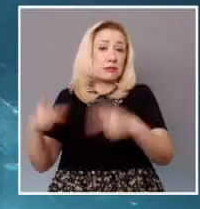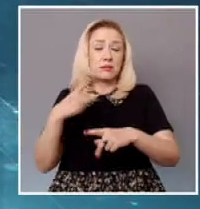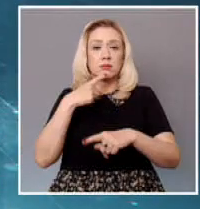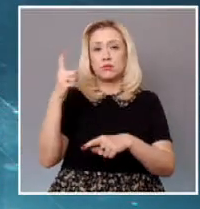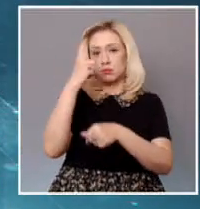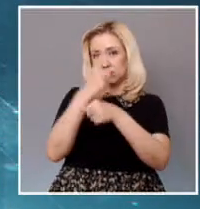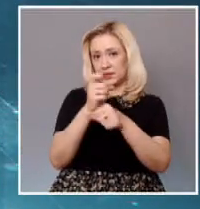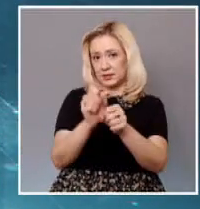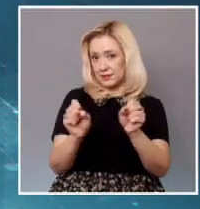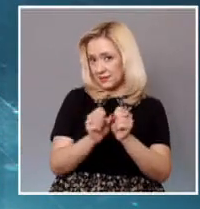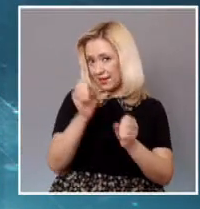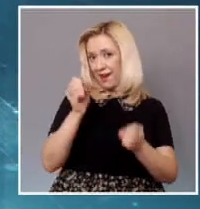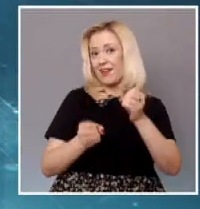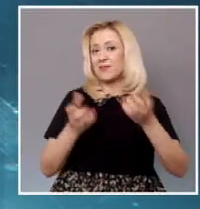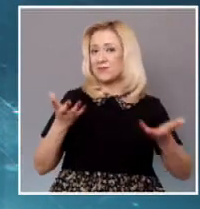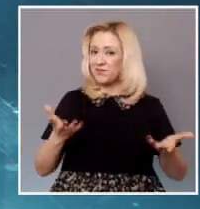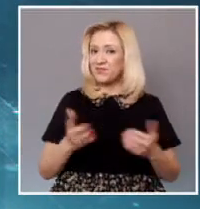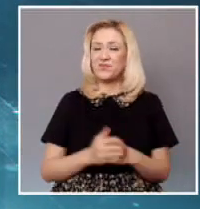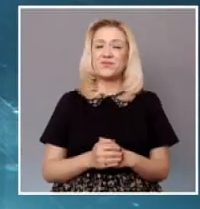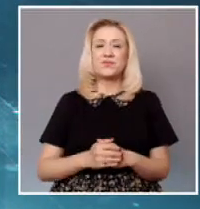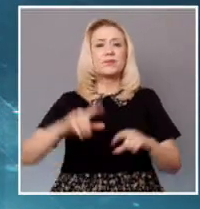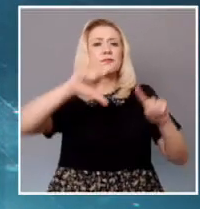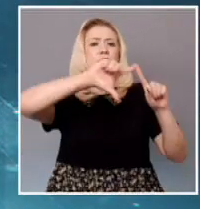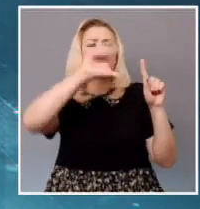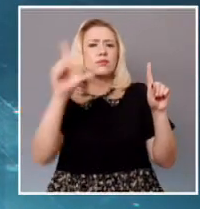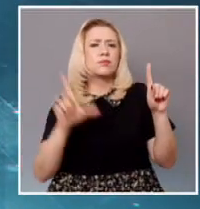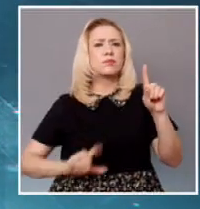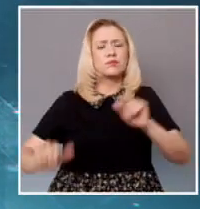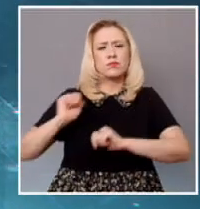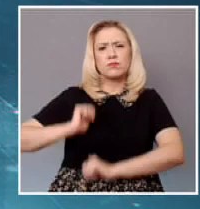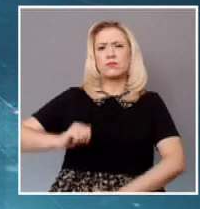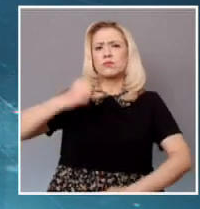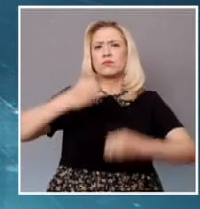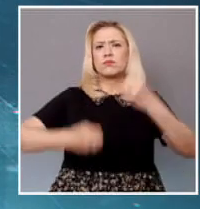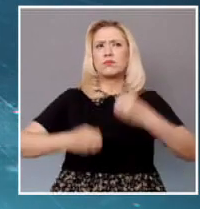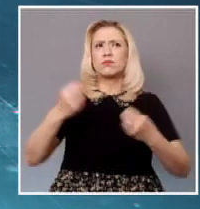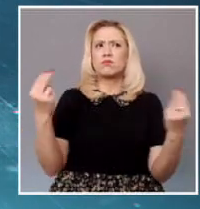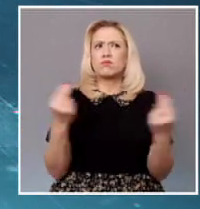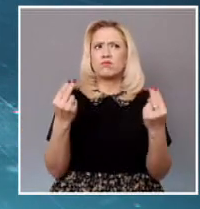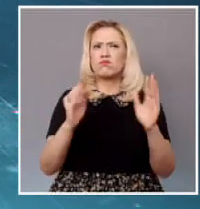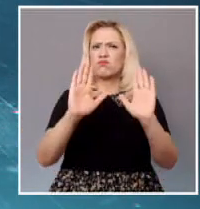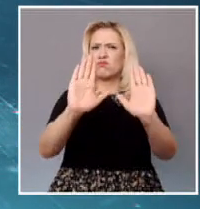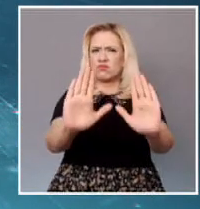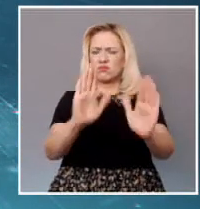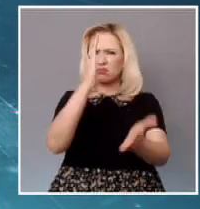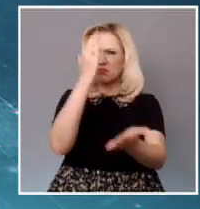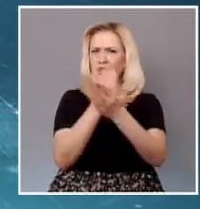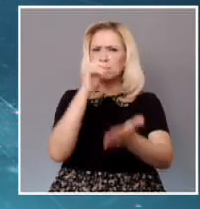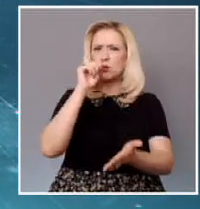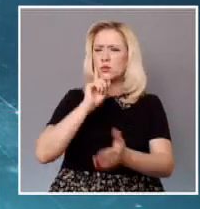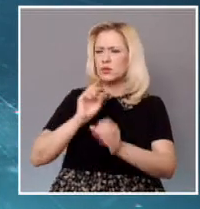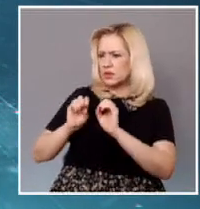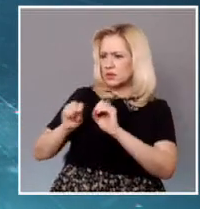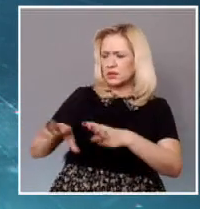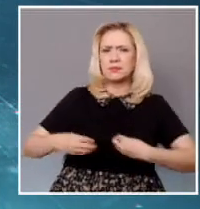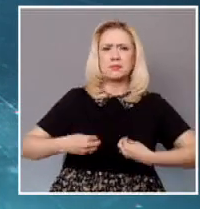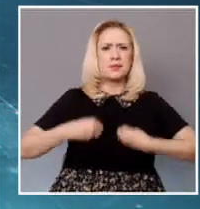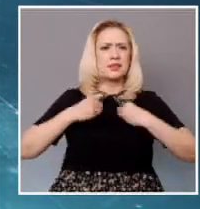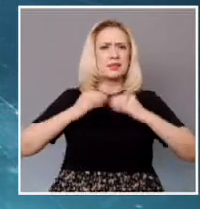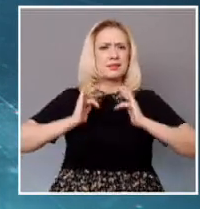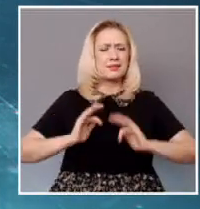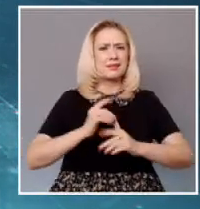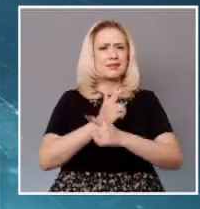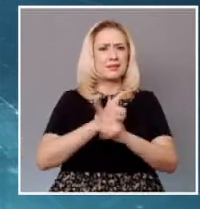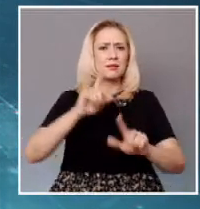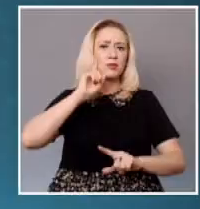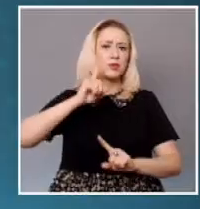El Poder Judicial trabaja para garantizar una vida libre de violencia a las mujeres, aseguró la ministra presidenta Norma